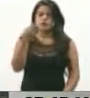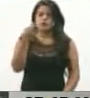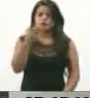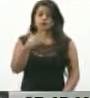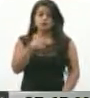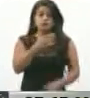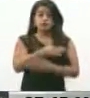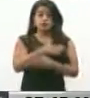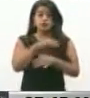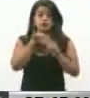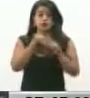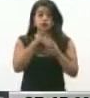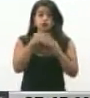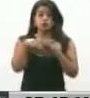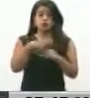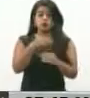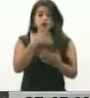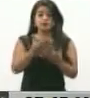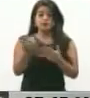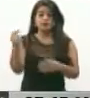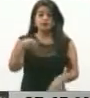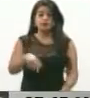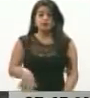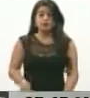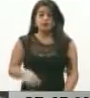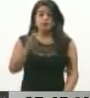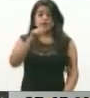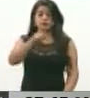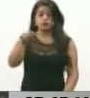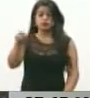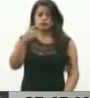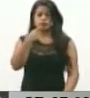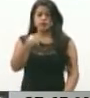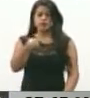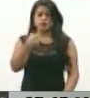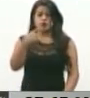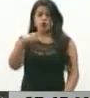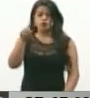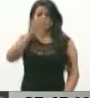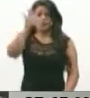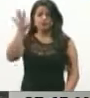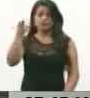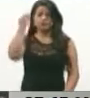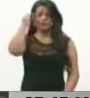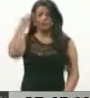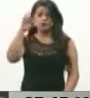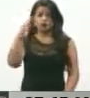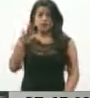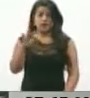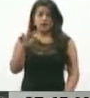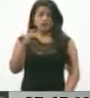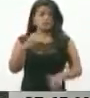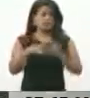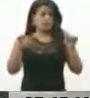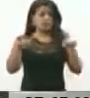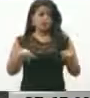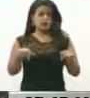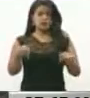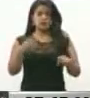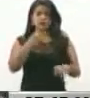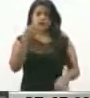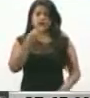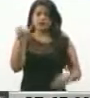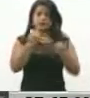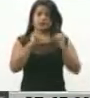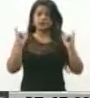ingenieros, a todos los técnicos que trabajaron. Además que la gente, como tú lo decías, en otros países quizás es algo común, es algo normal, pero es una verdadera